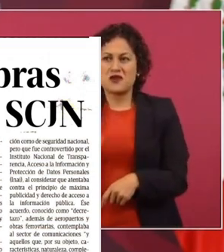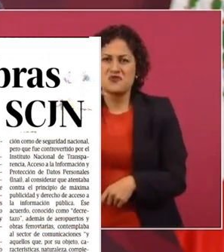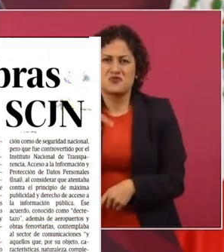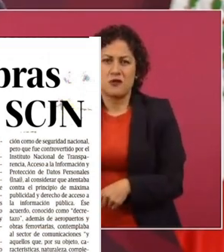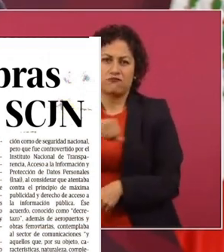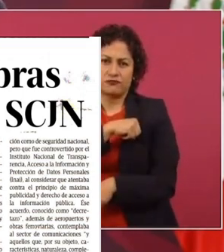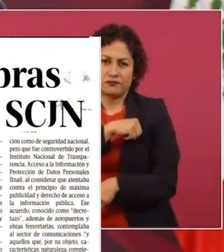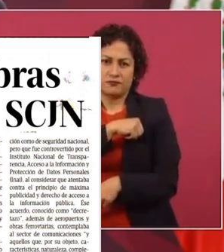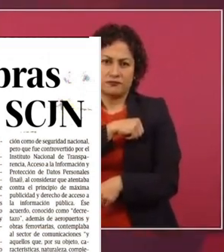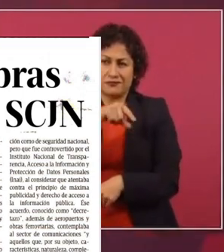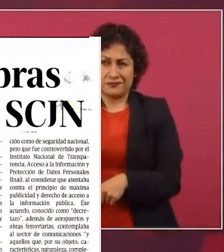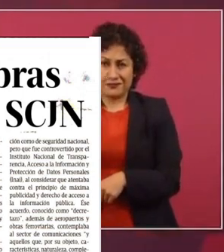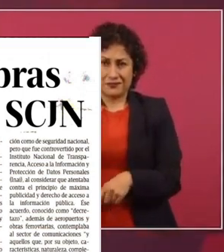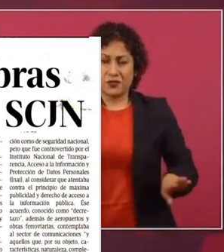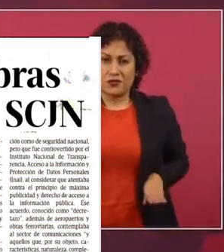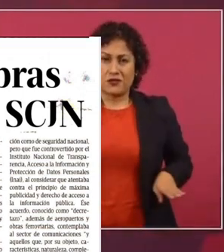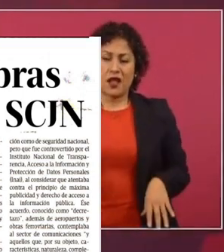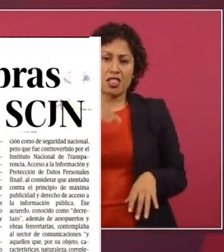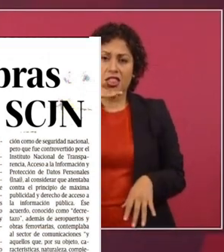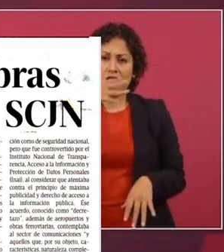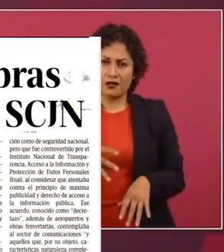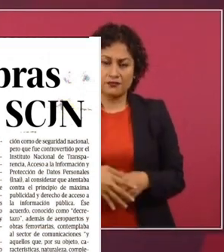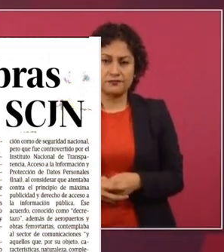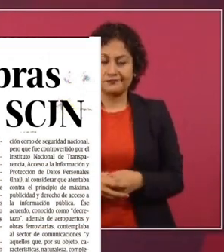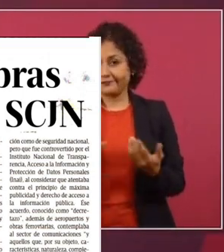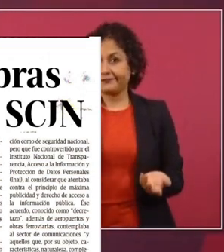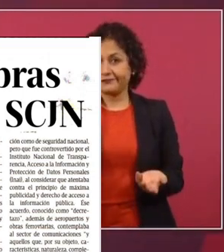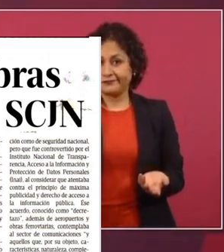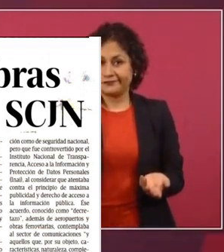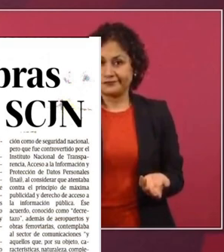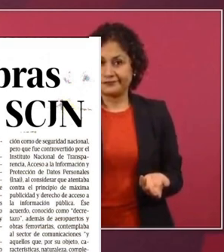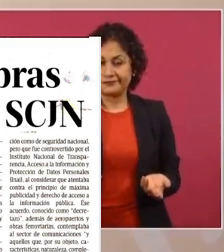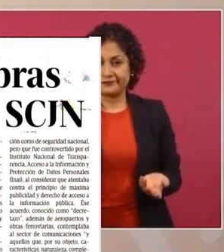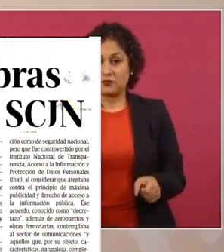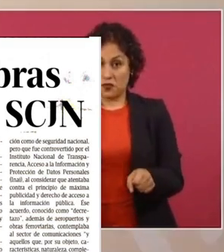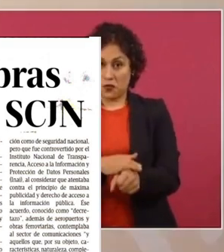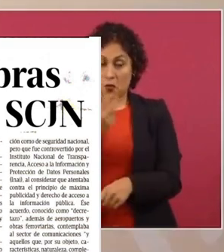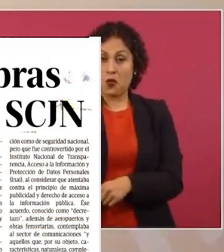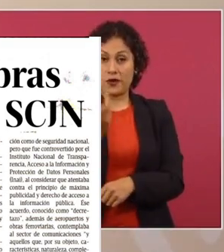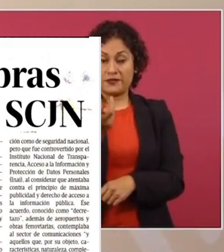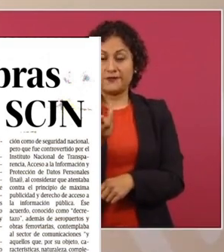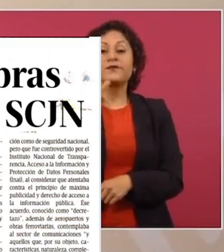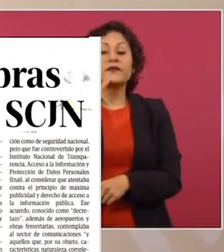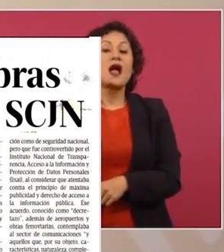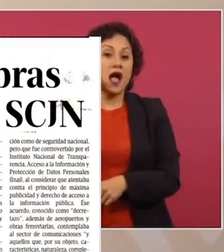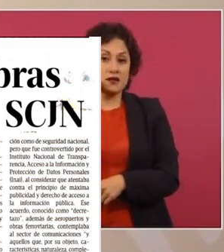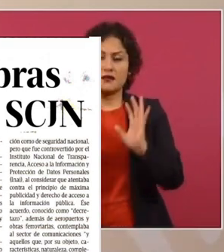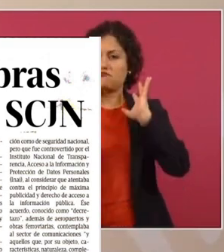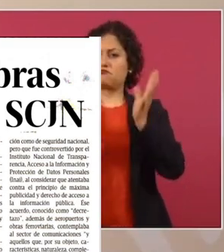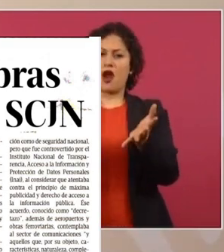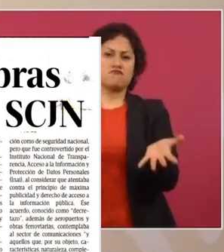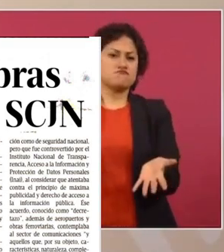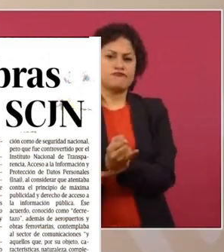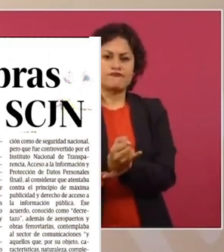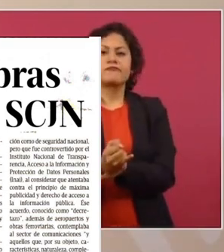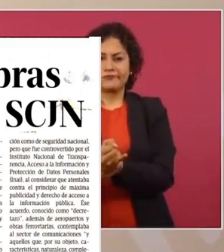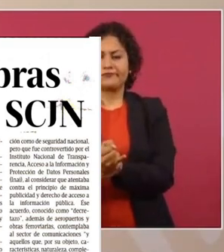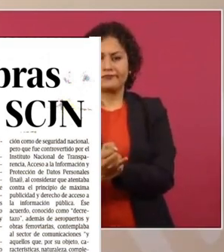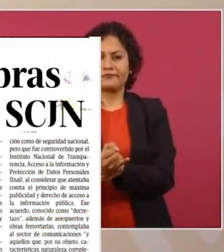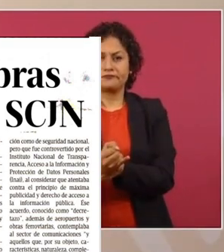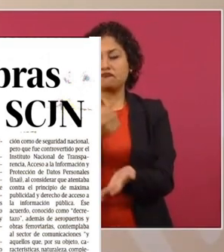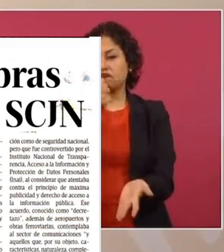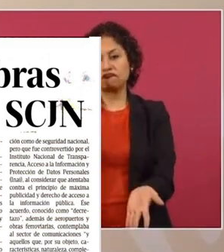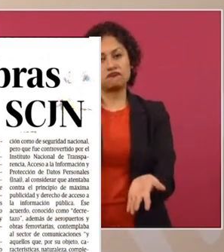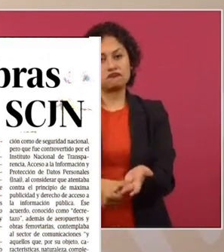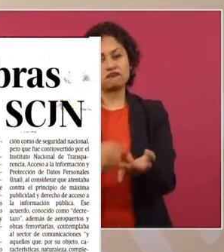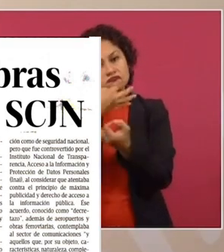egoístas, soberbios, corruptos. Por eso ayer se tomó la decisión de enviar un